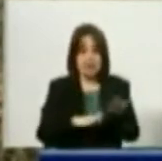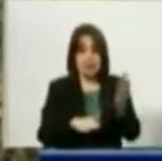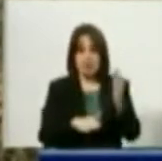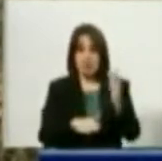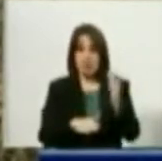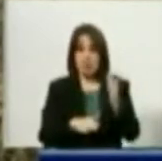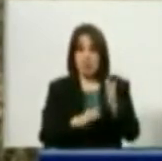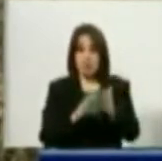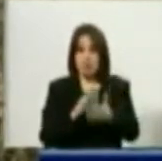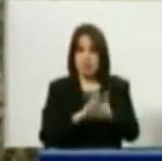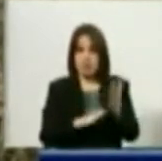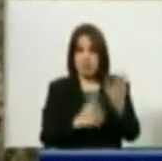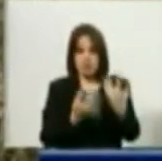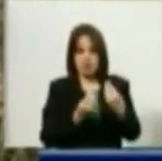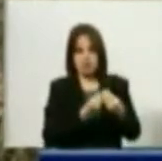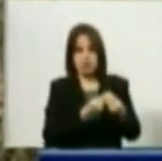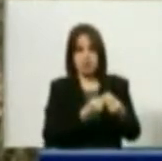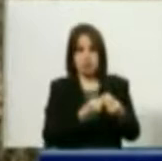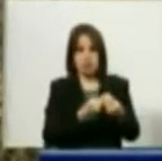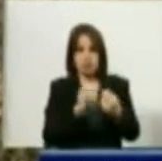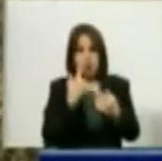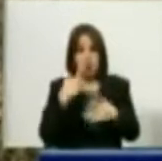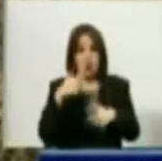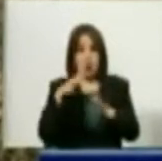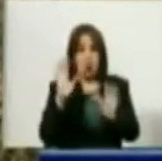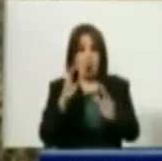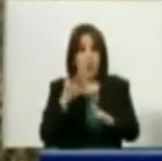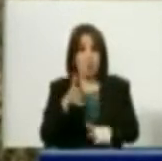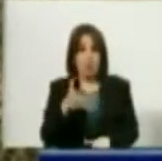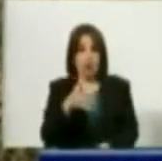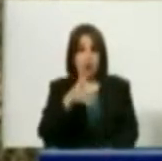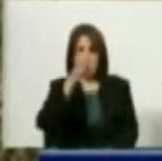la comí Ah para escoar Rosales